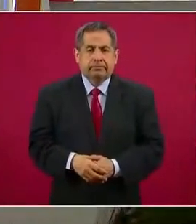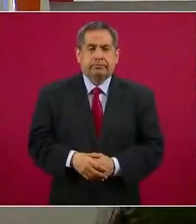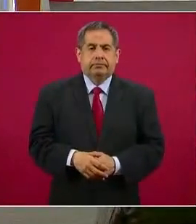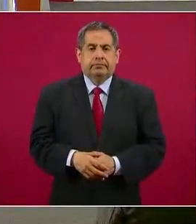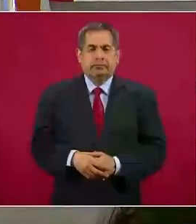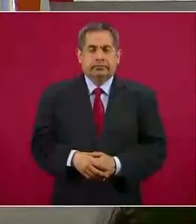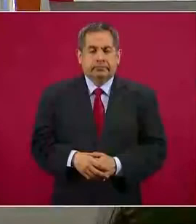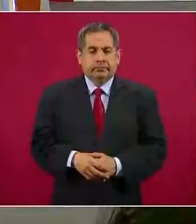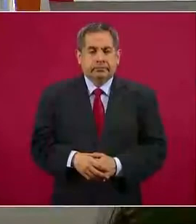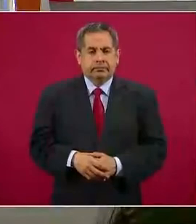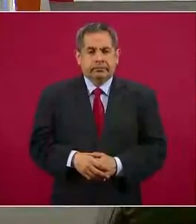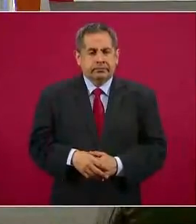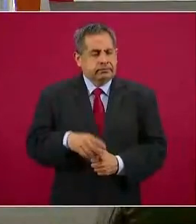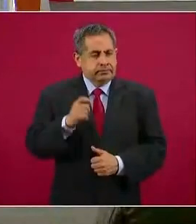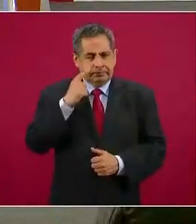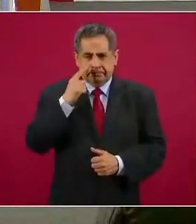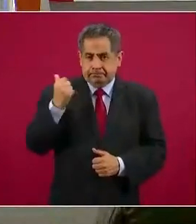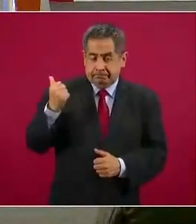Seis, ¿no?